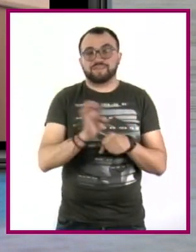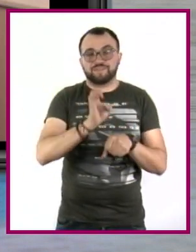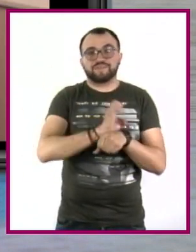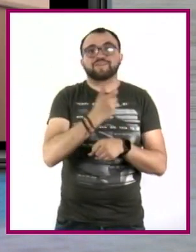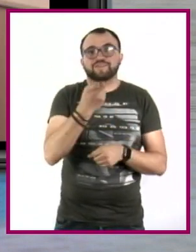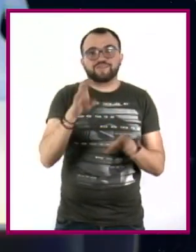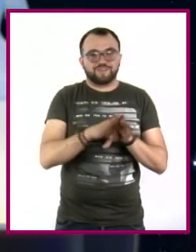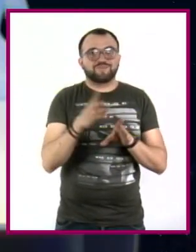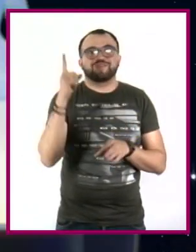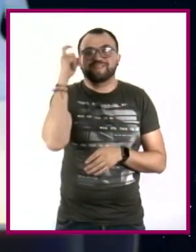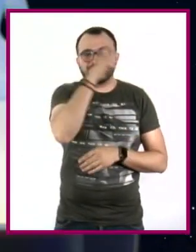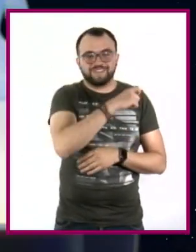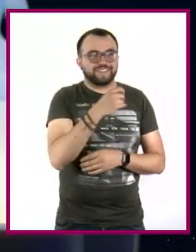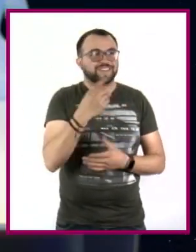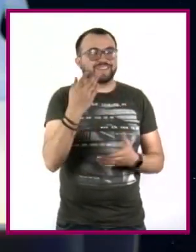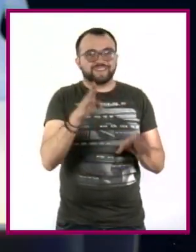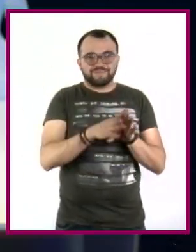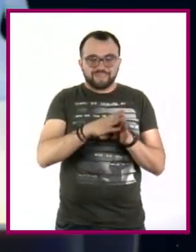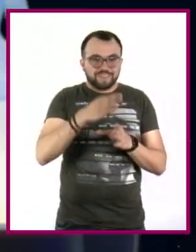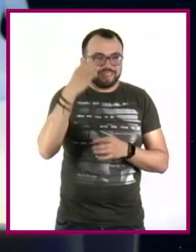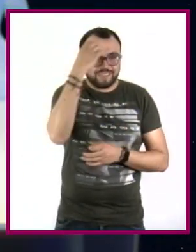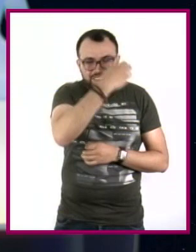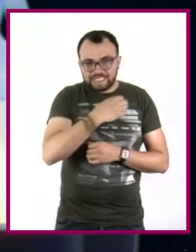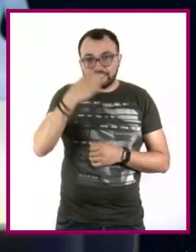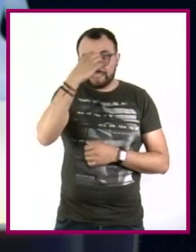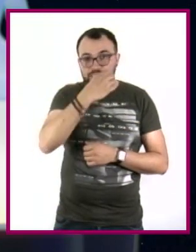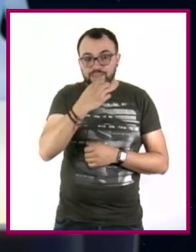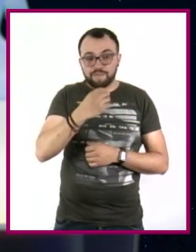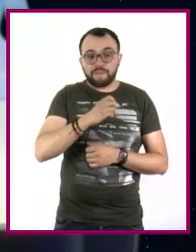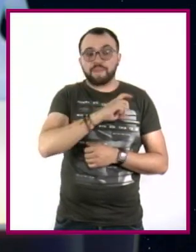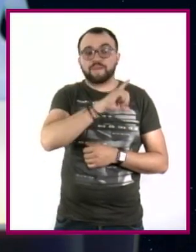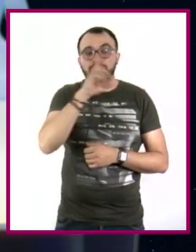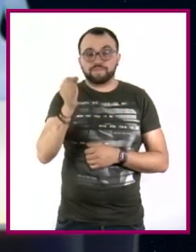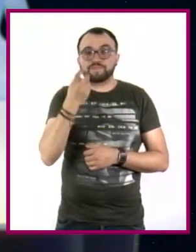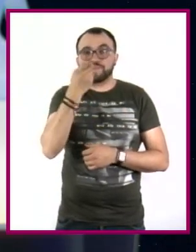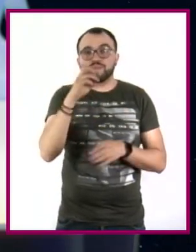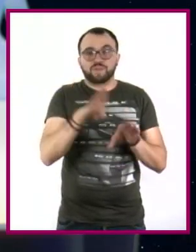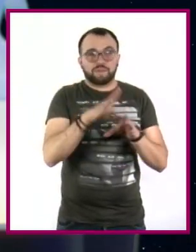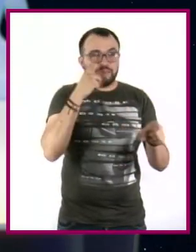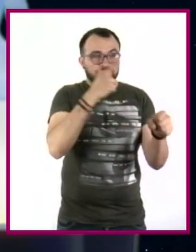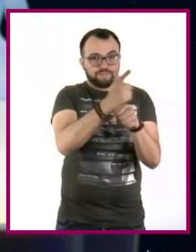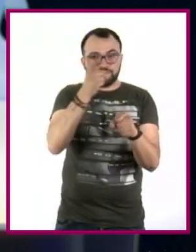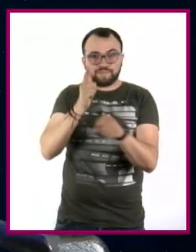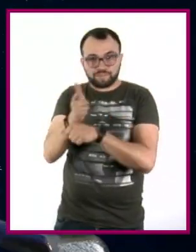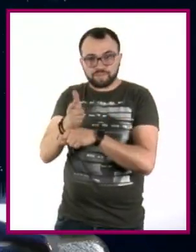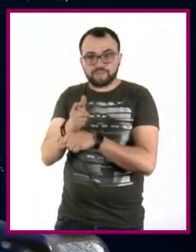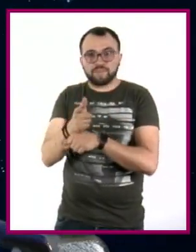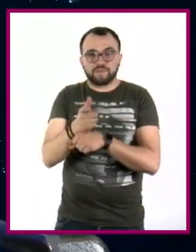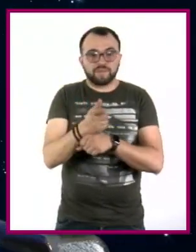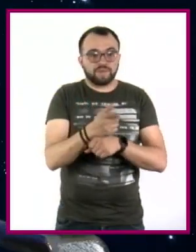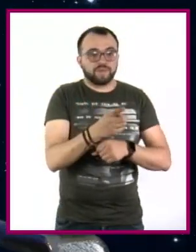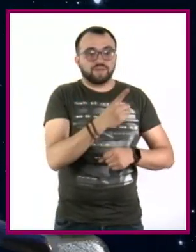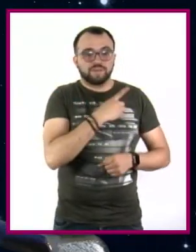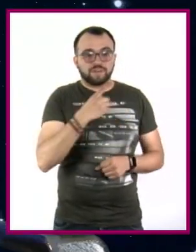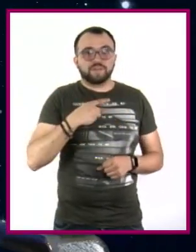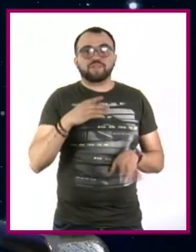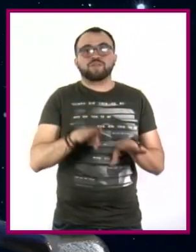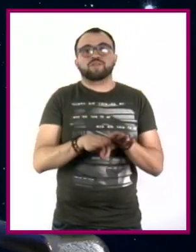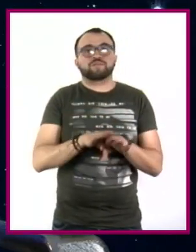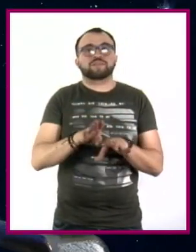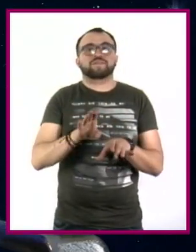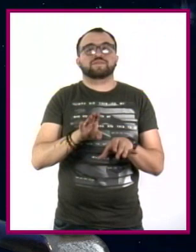reto, ¿sí? Y luego el detector mismo, pues, tuvo que ser, digamos, muy